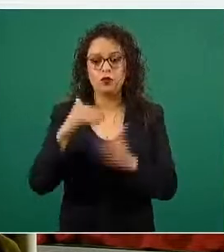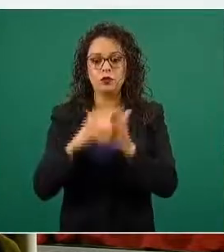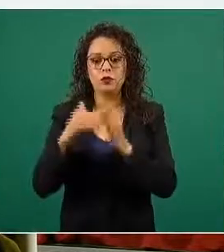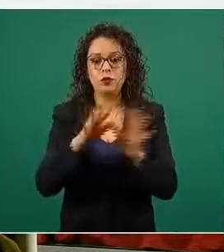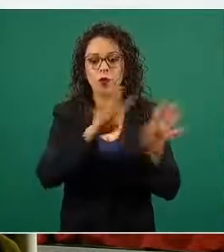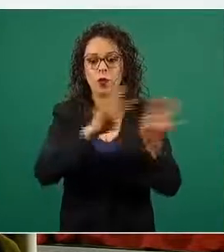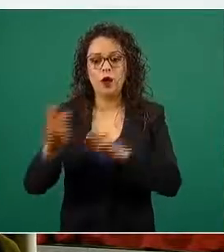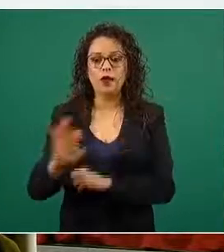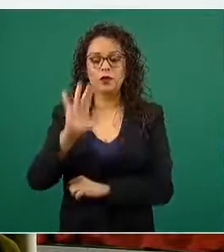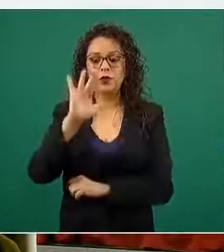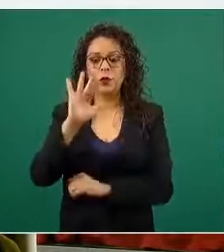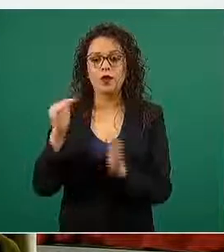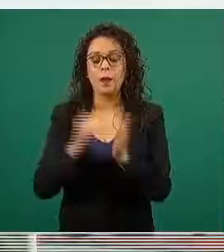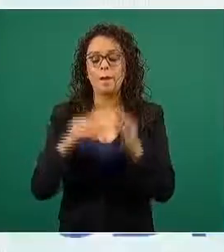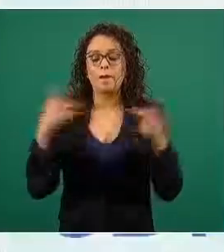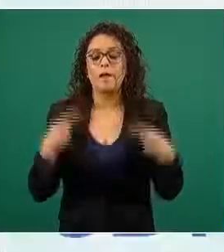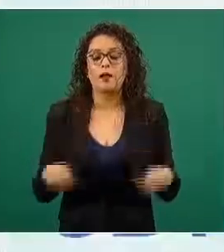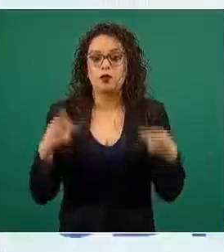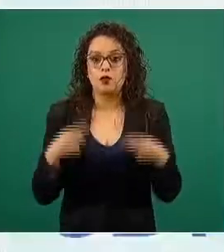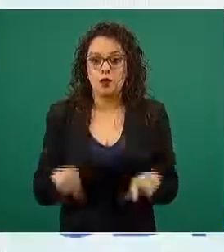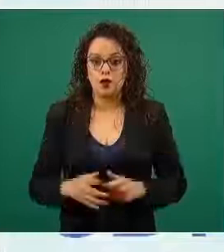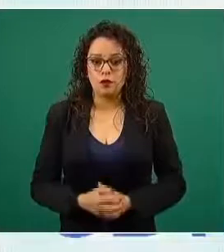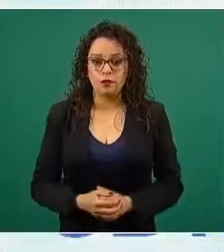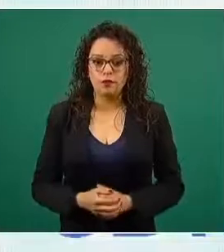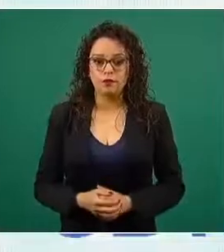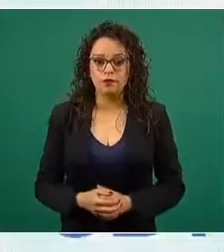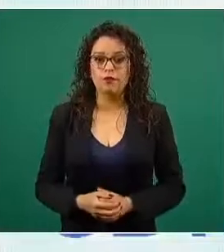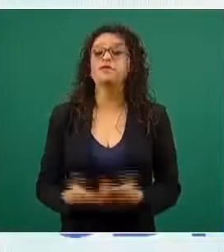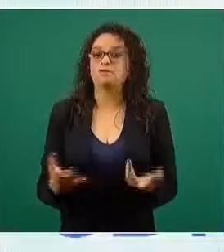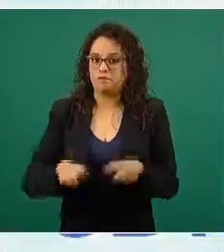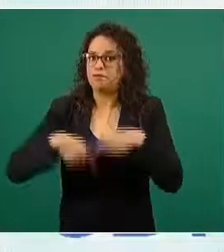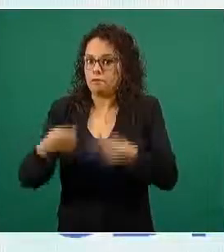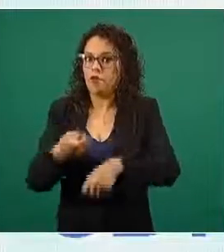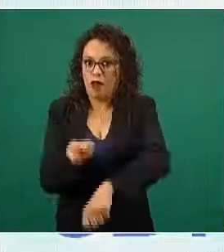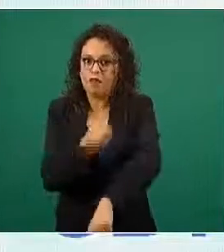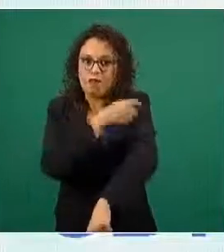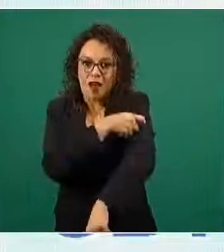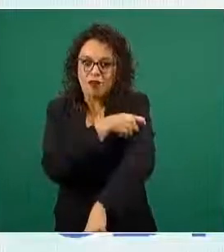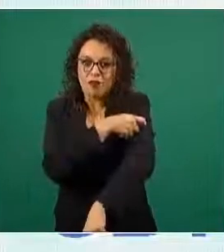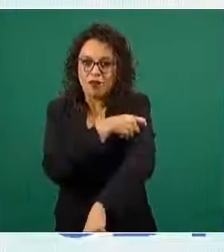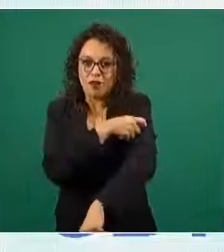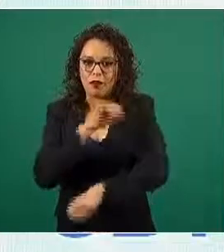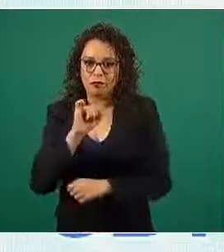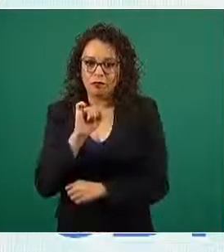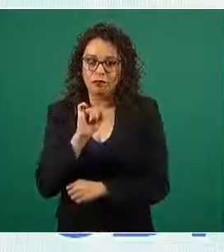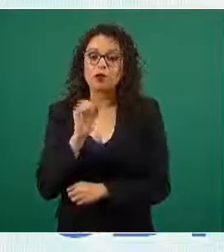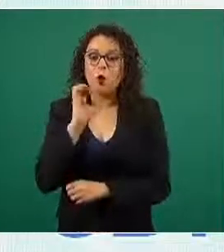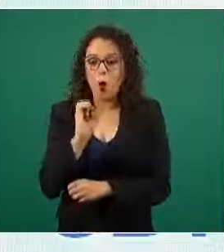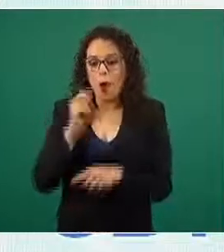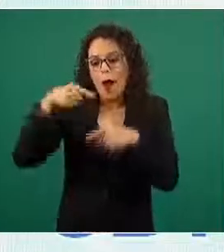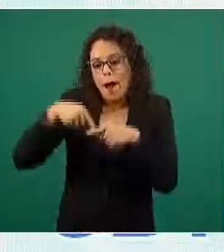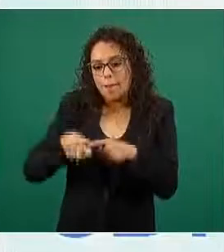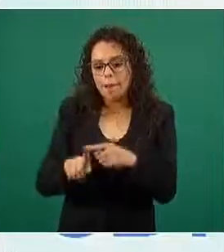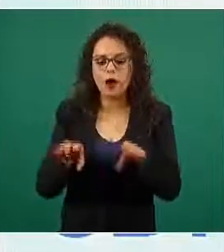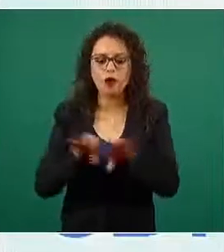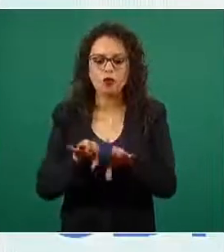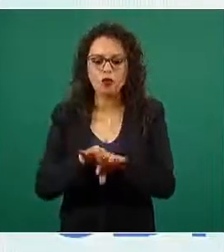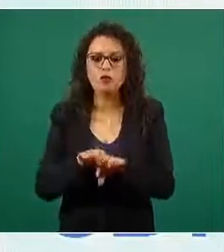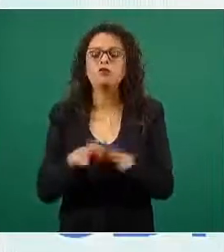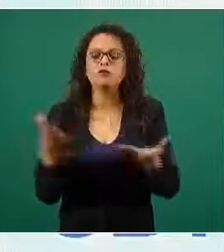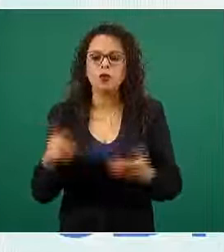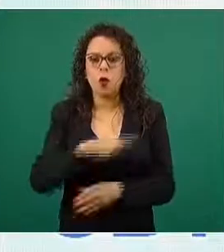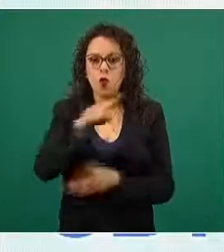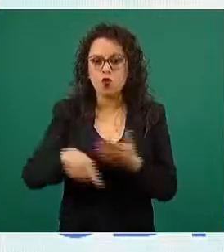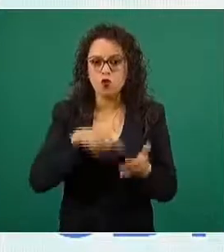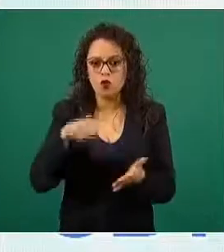12.450.000 personas, y vamos a vacunar prioritariamente o empezando por las zonas